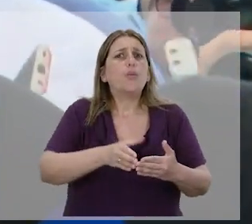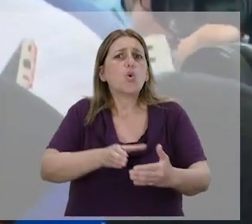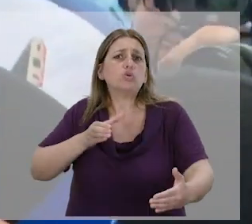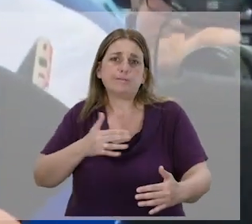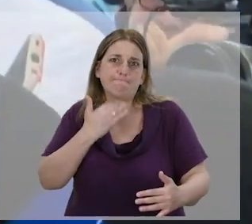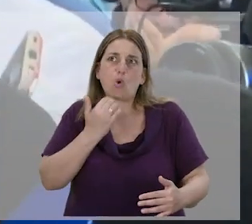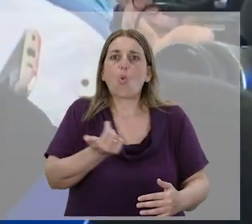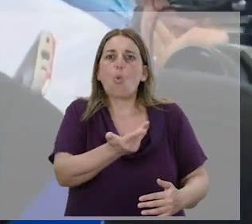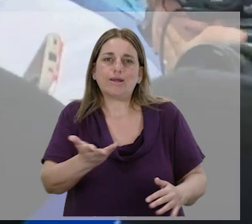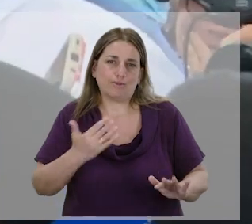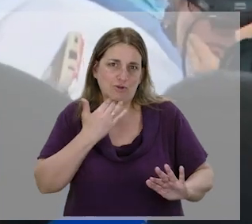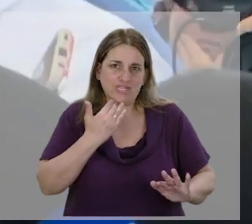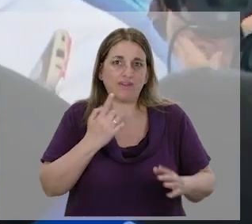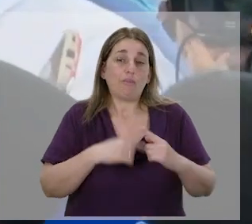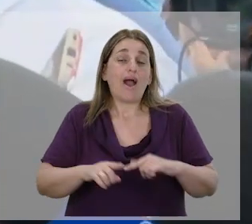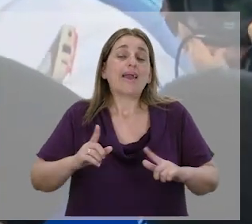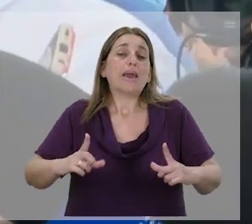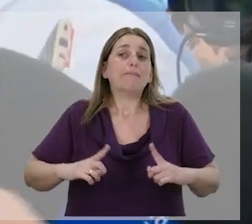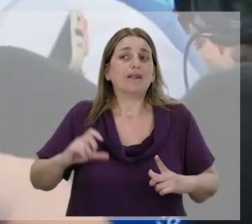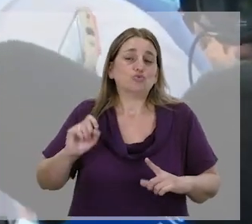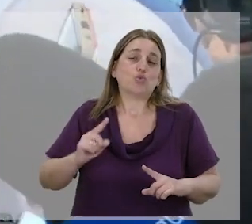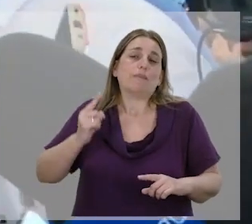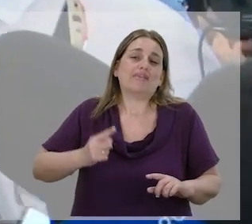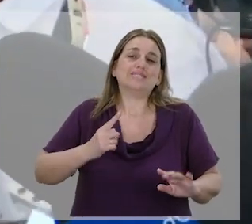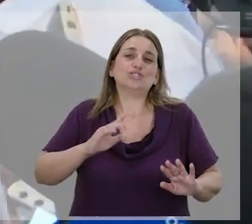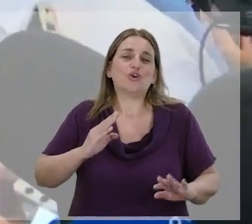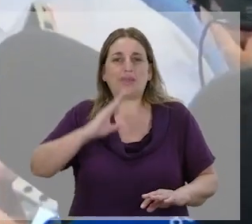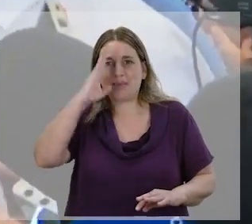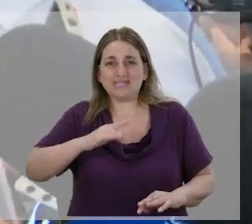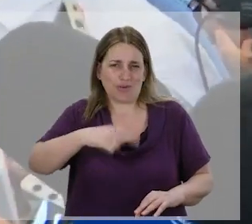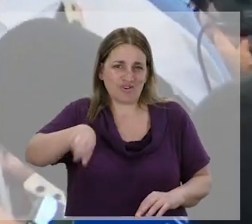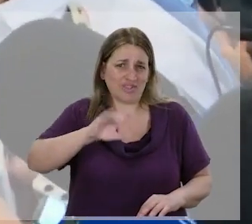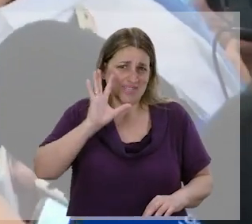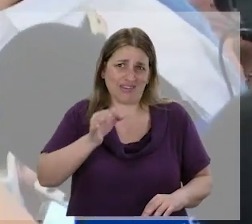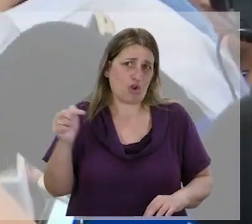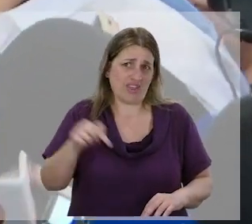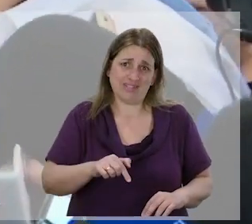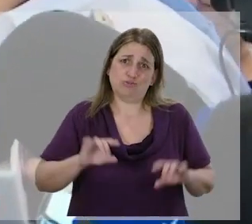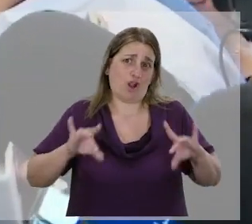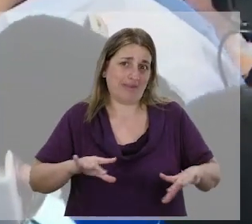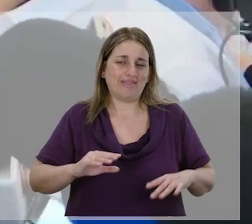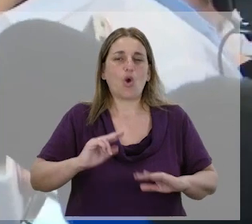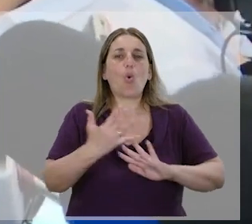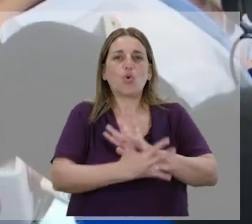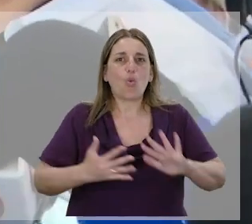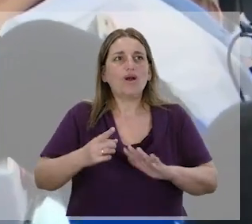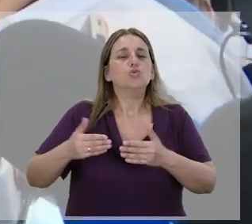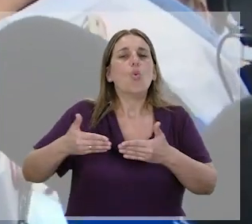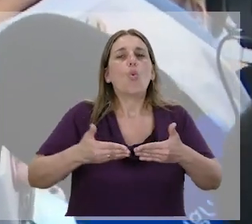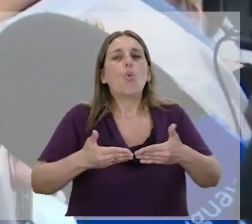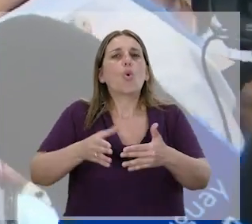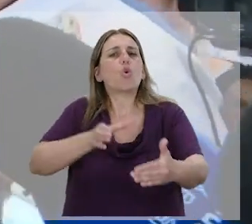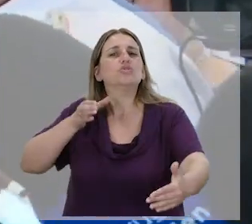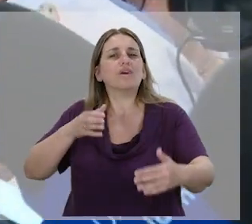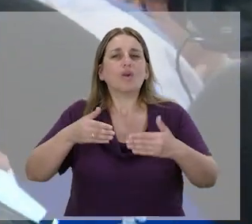cruceros, todavía no sabemos cuántos, depende también de las políticas brasileñas. Ustedes saben que los cruceros no vienen solo a